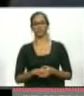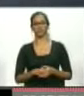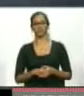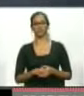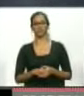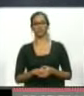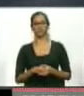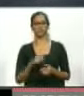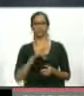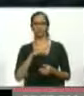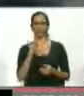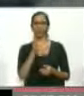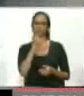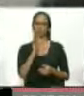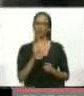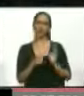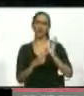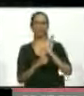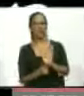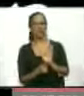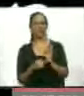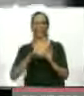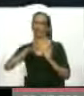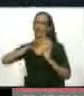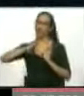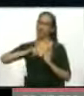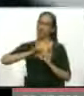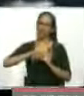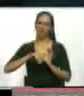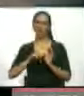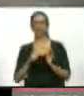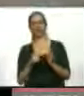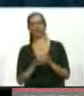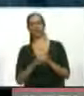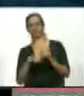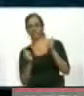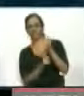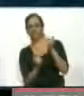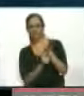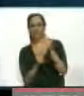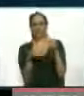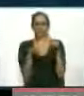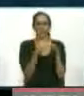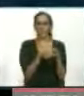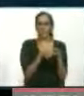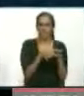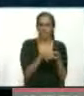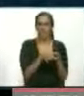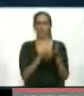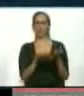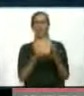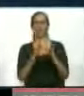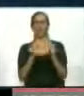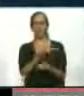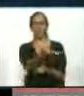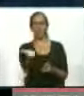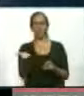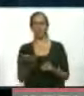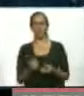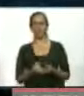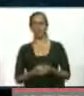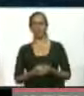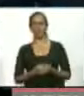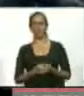no dar al mar ejemplo de la corrupción el clientelismo el grupismo el sectarismo y todo eso